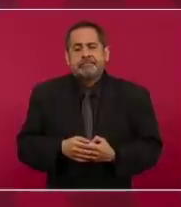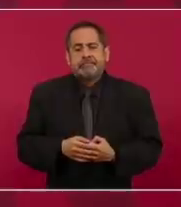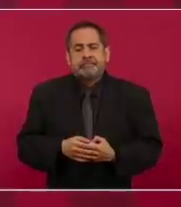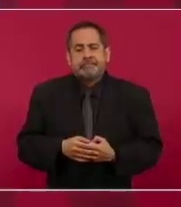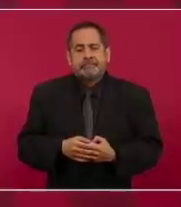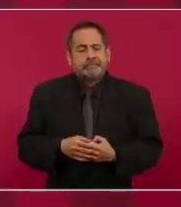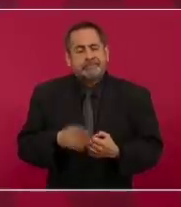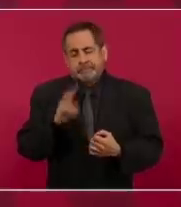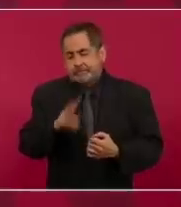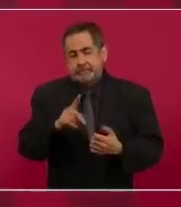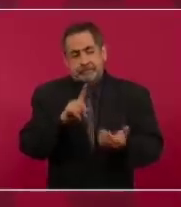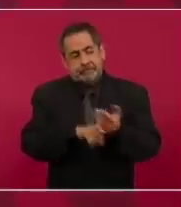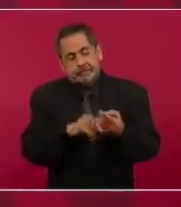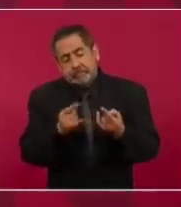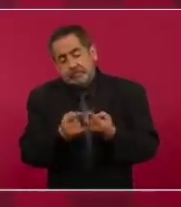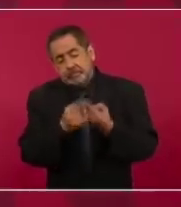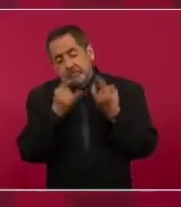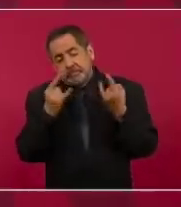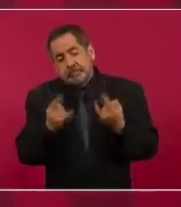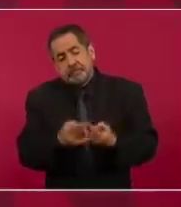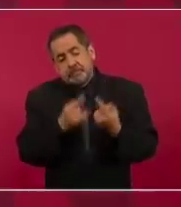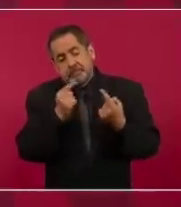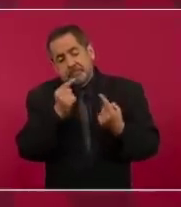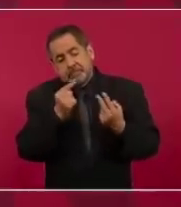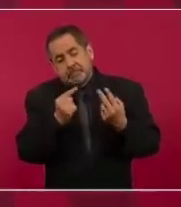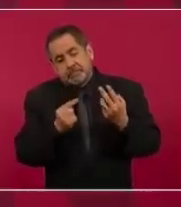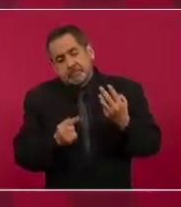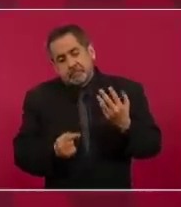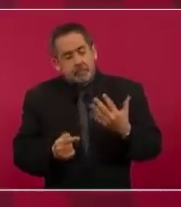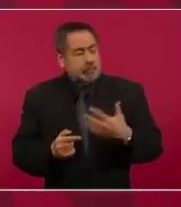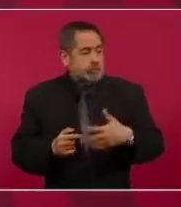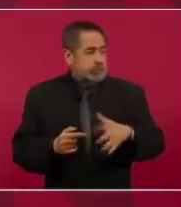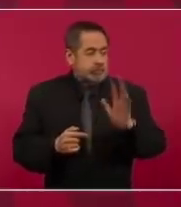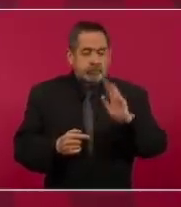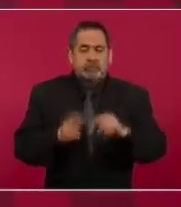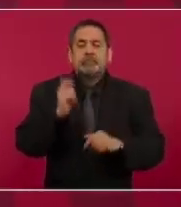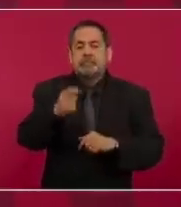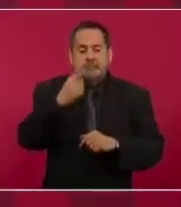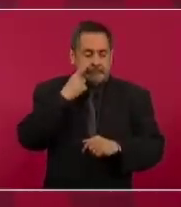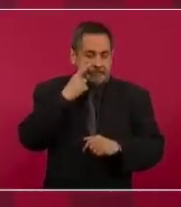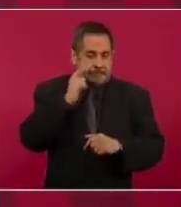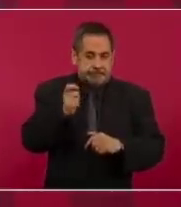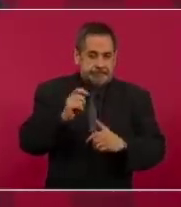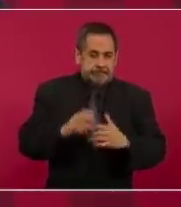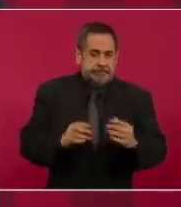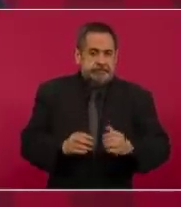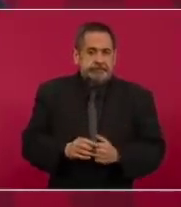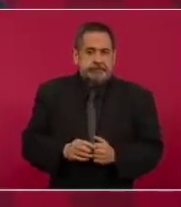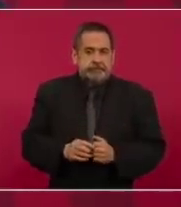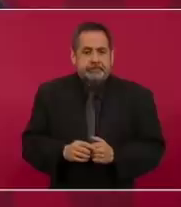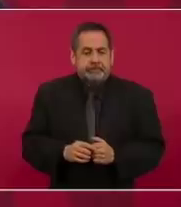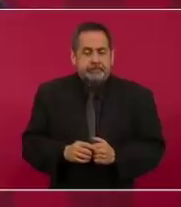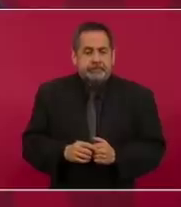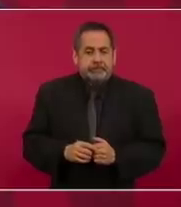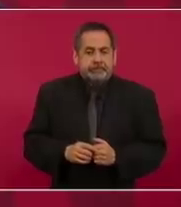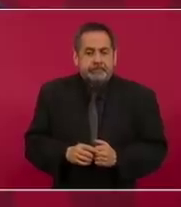es toda una historia, porque resulta que